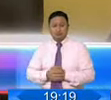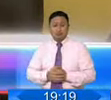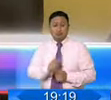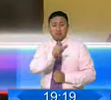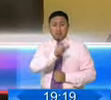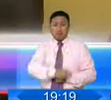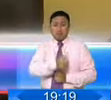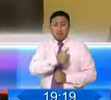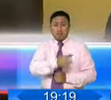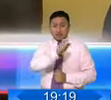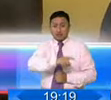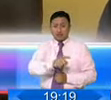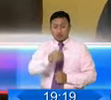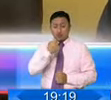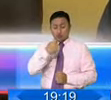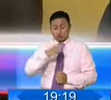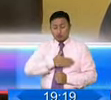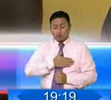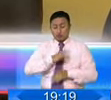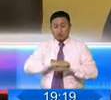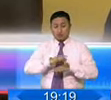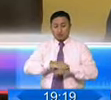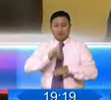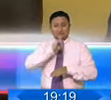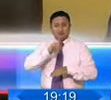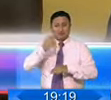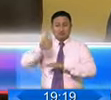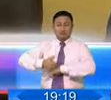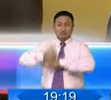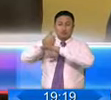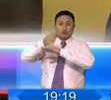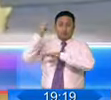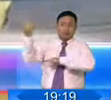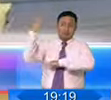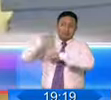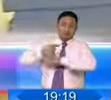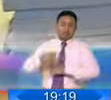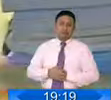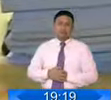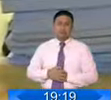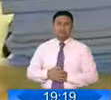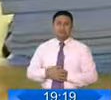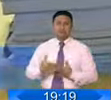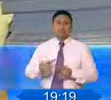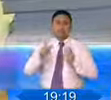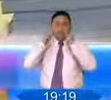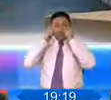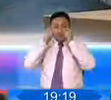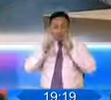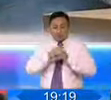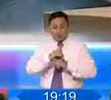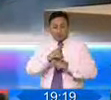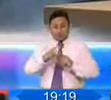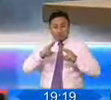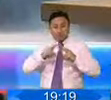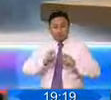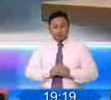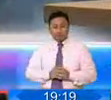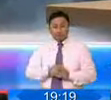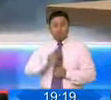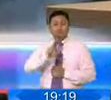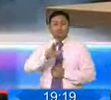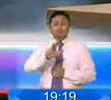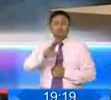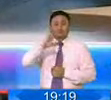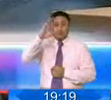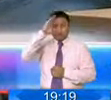declarado culpables y que señalan que las órdenes vinieron siempre desde el Poder Ejecutivo. La Fiscalía avanza con la investigación. 3 agentes de Ecuador